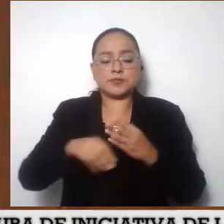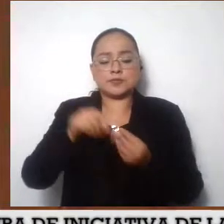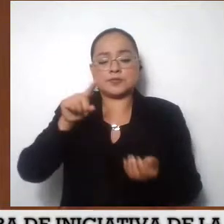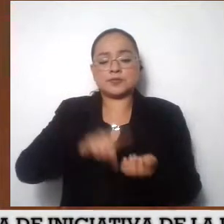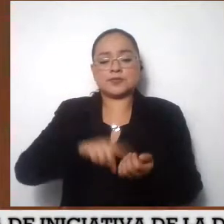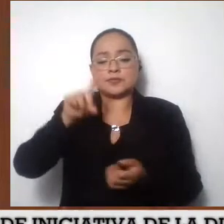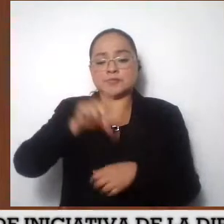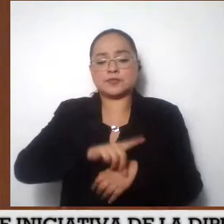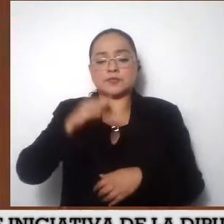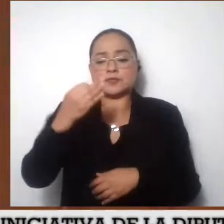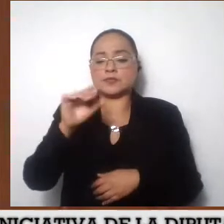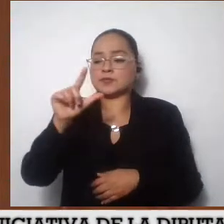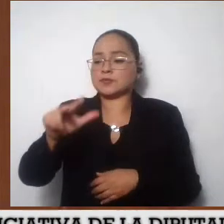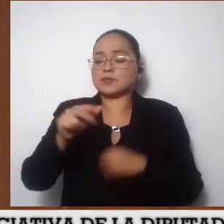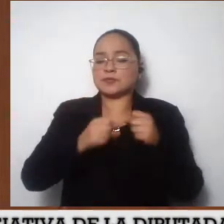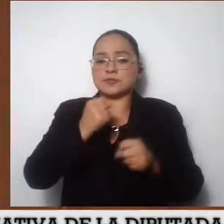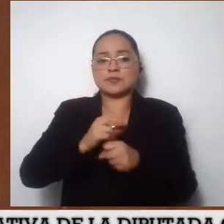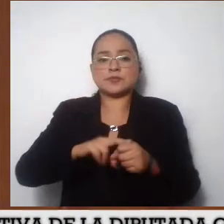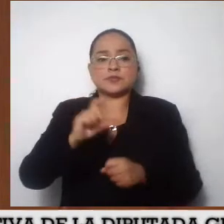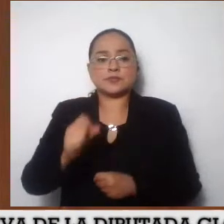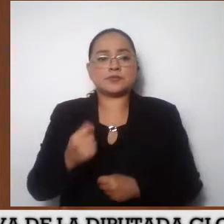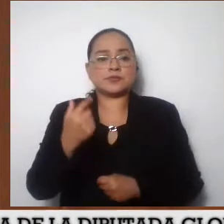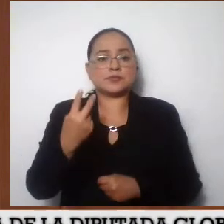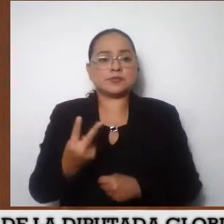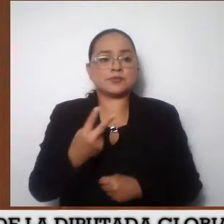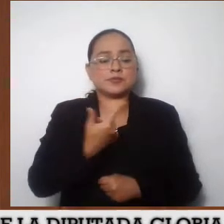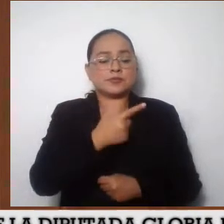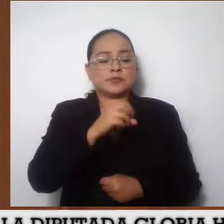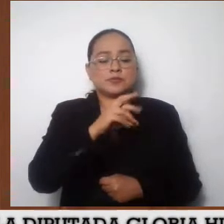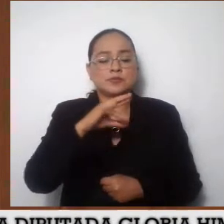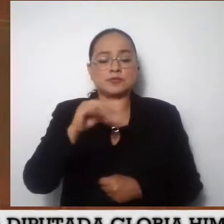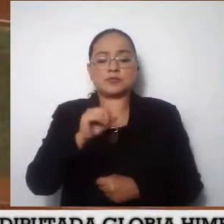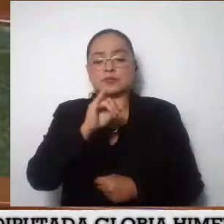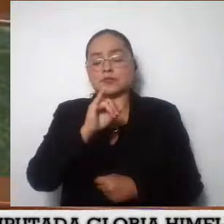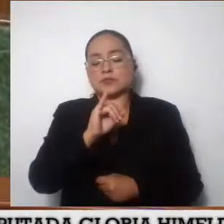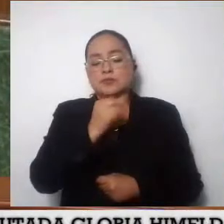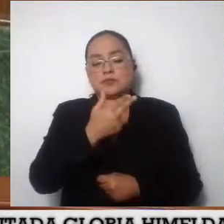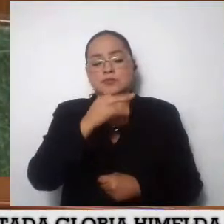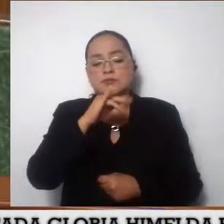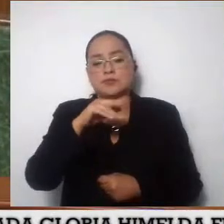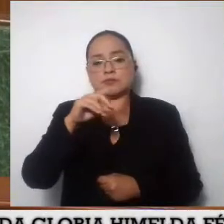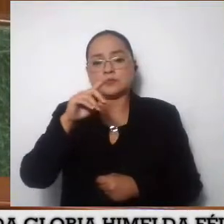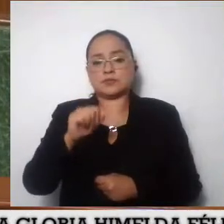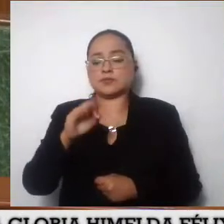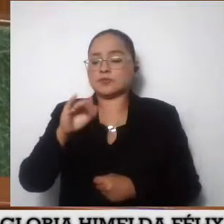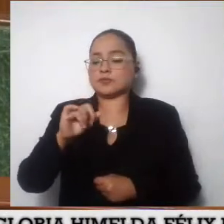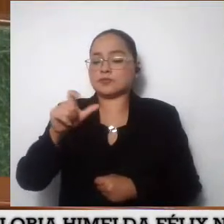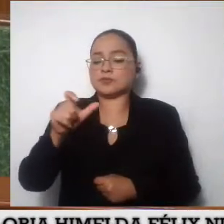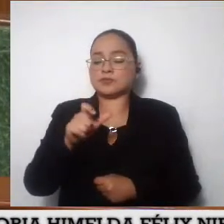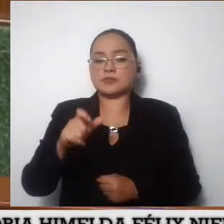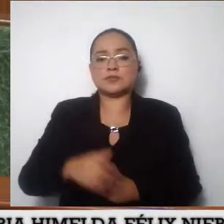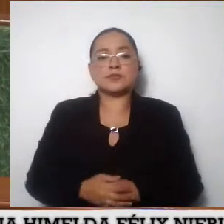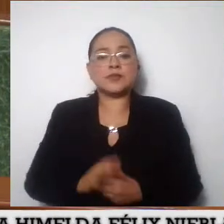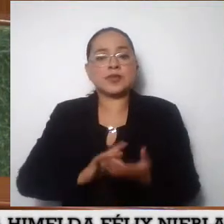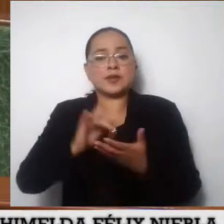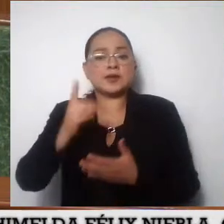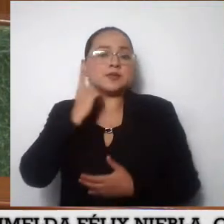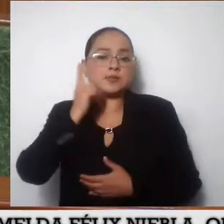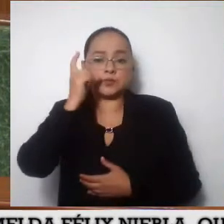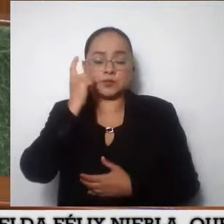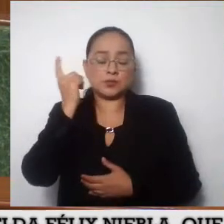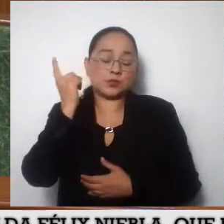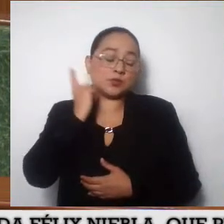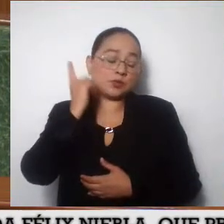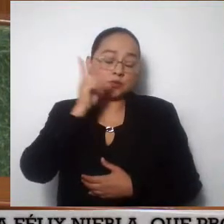2022. Diputada Gloria Imelda Félix Niebla. Es cuanto, diputado presidente. Gracias, diputada secretaria. Habiéndose le dado primera lectura